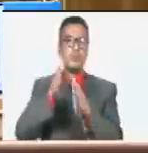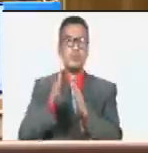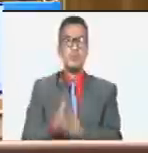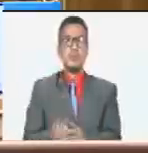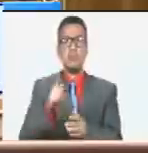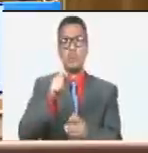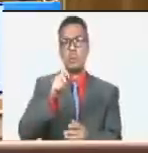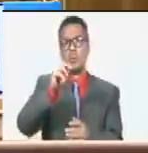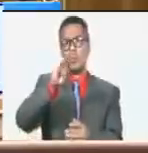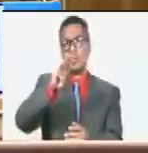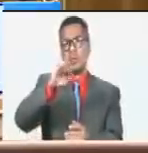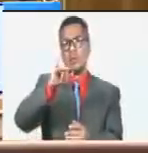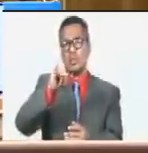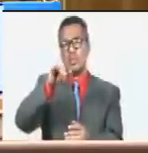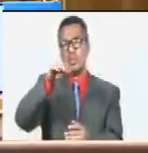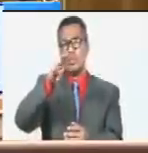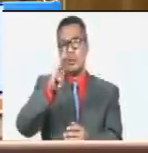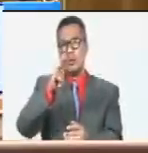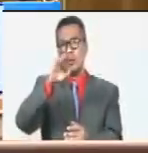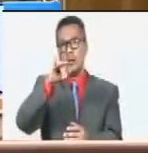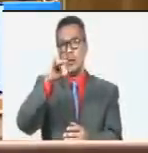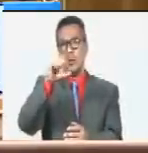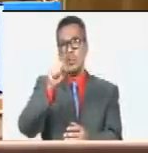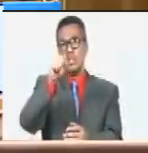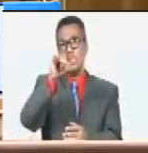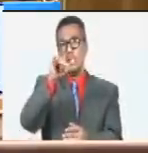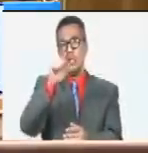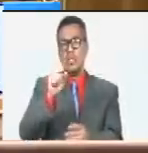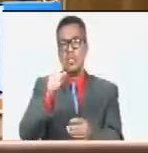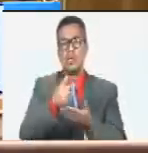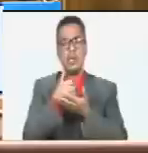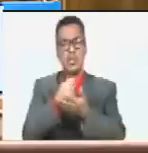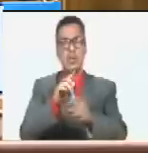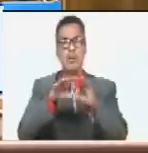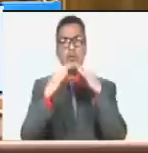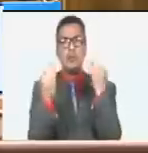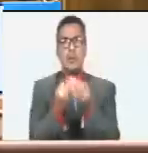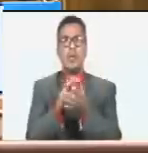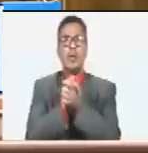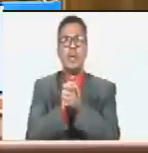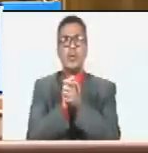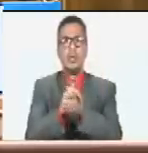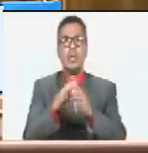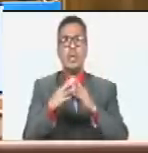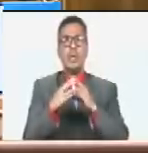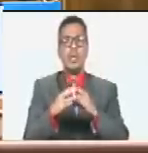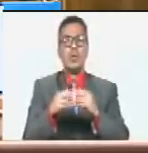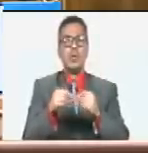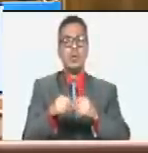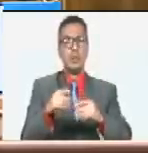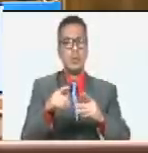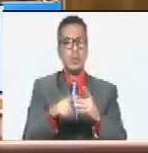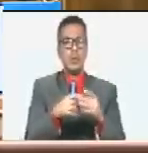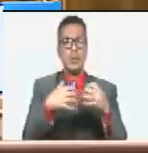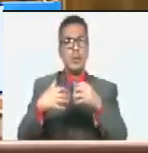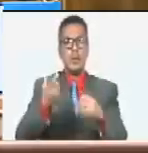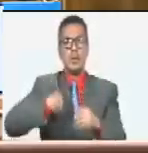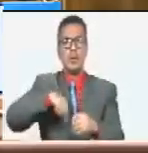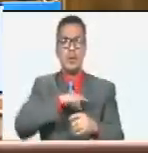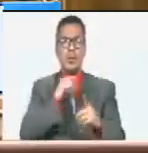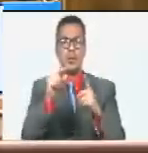Lucena Ramírez, extendiendo a sus familiares, amigos y compañeros de batalla nuestras palabras